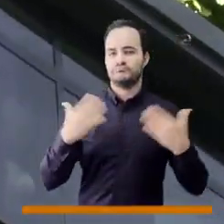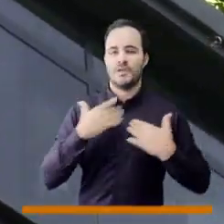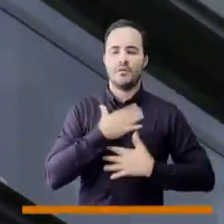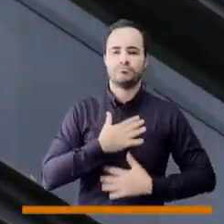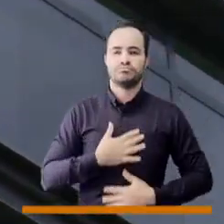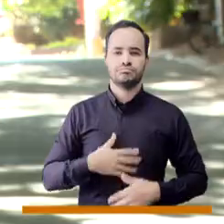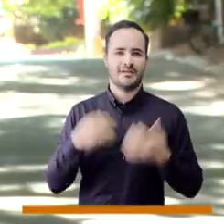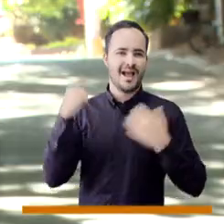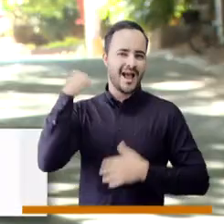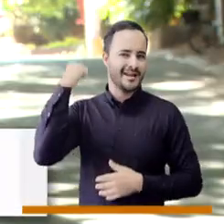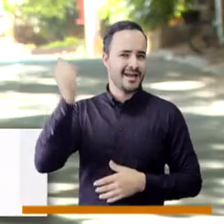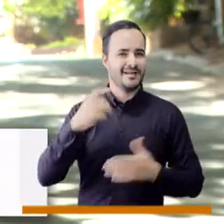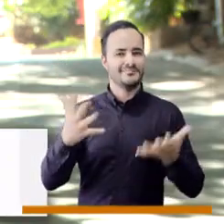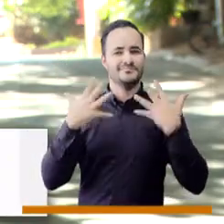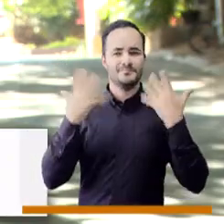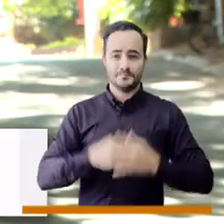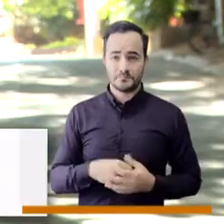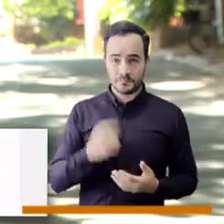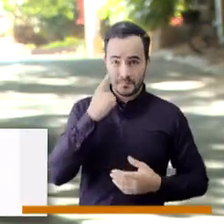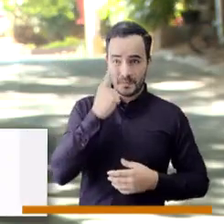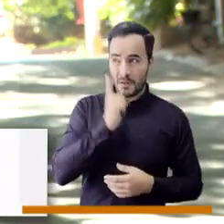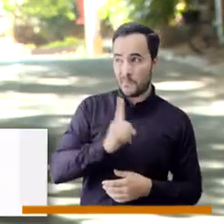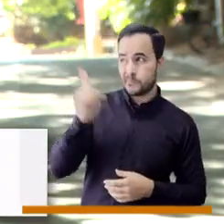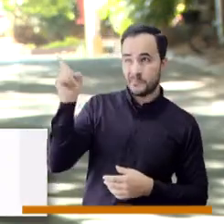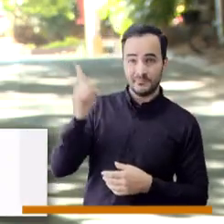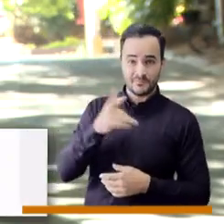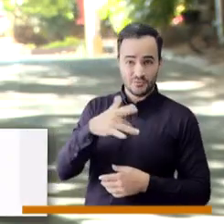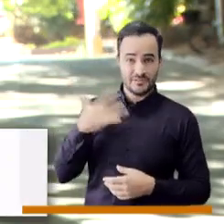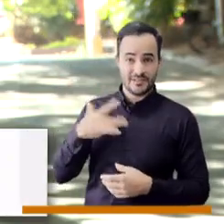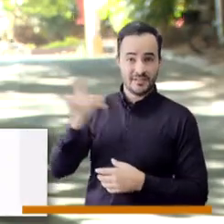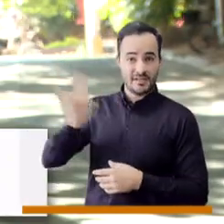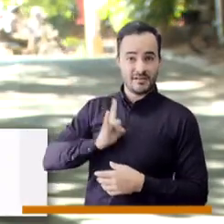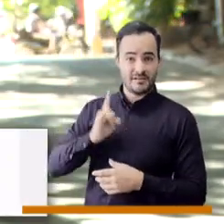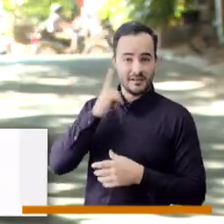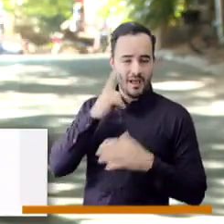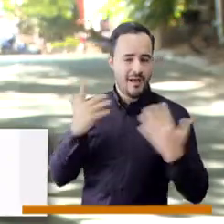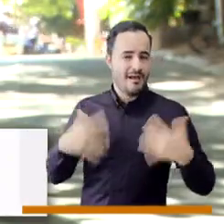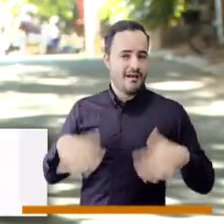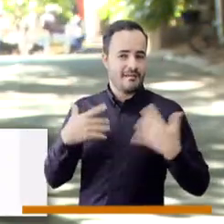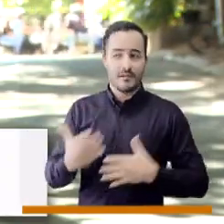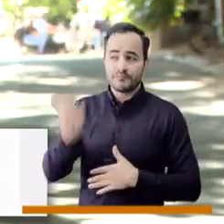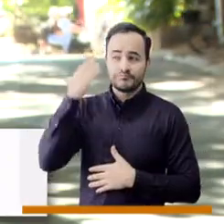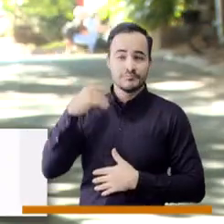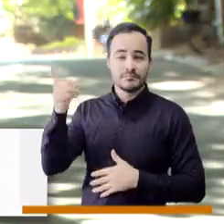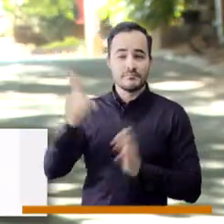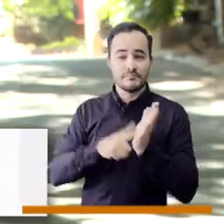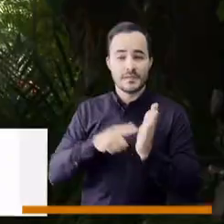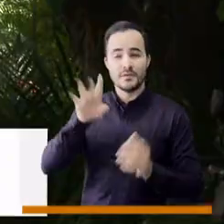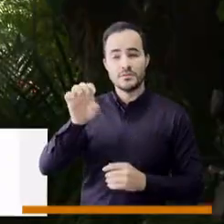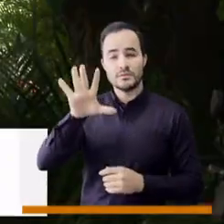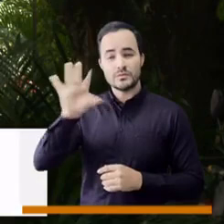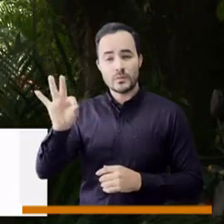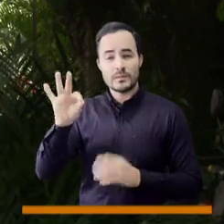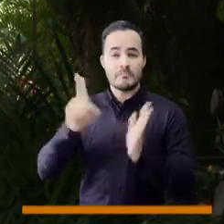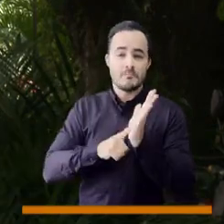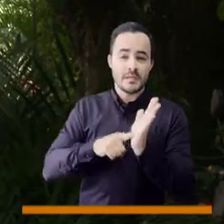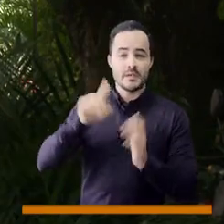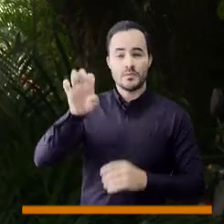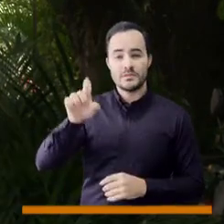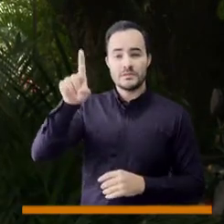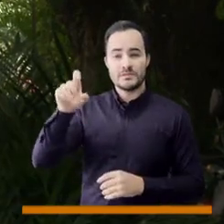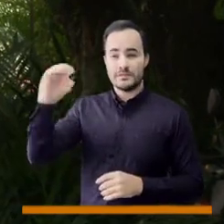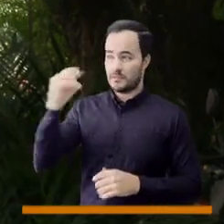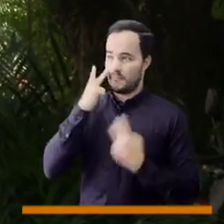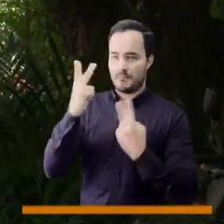a la ciudadanía, por ejemplo, no sé si lo que tenemos aquí detrás los invita y los motiva, árboles sembrados en los años 50 y